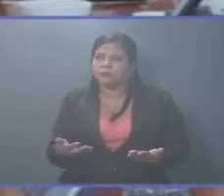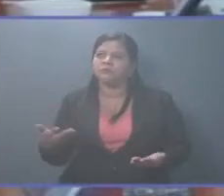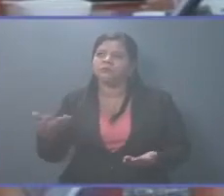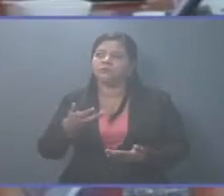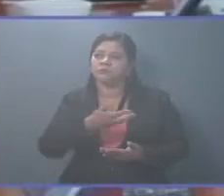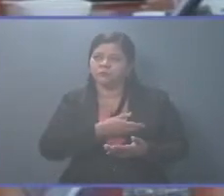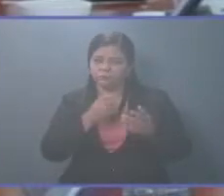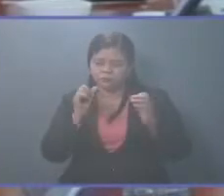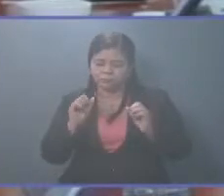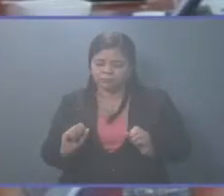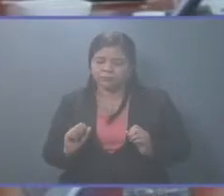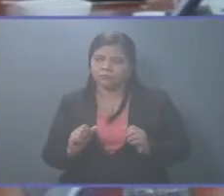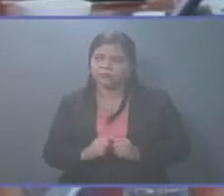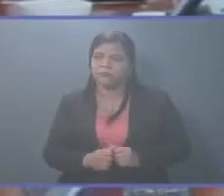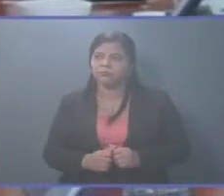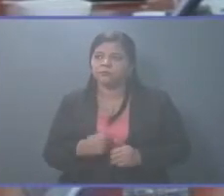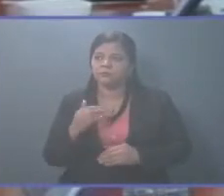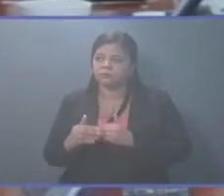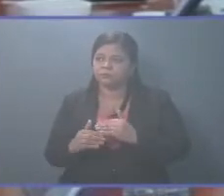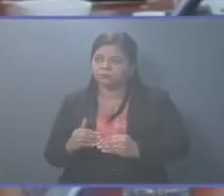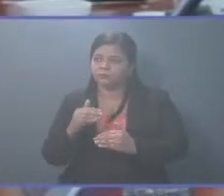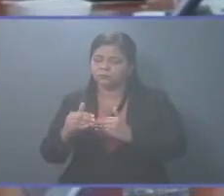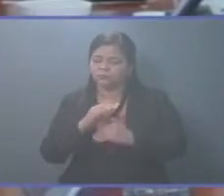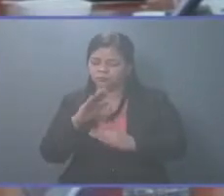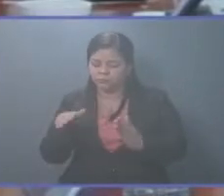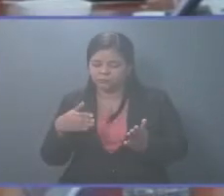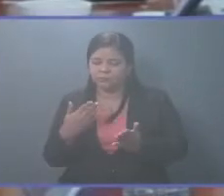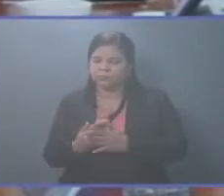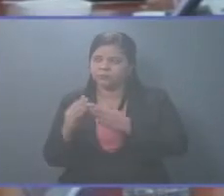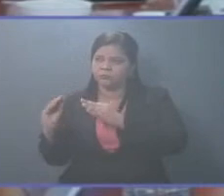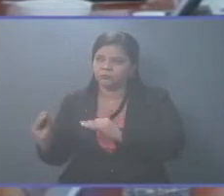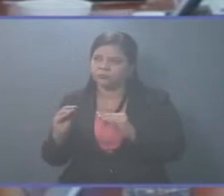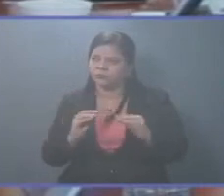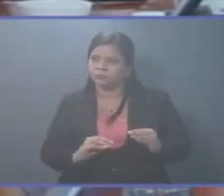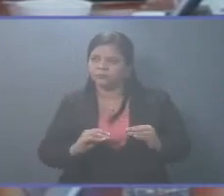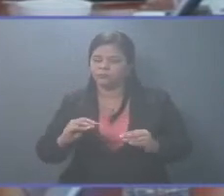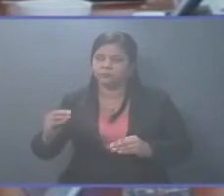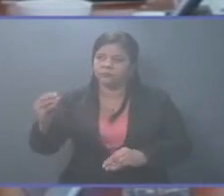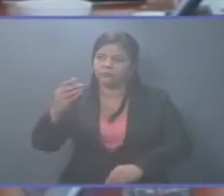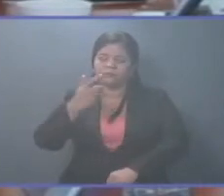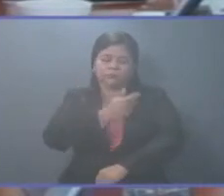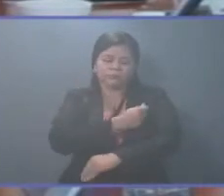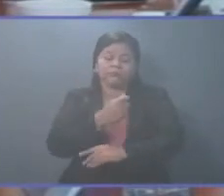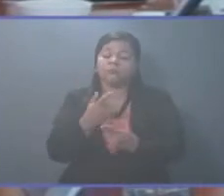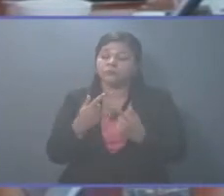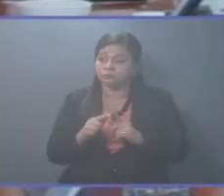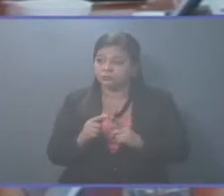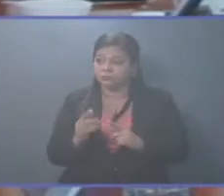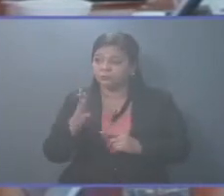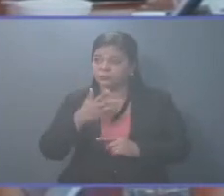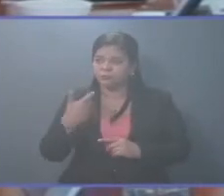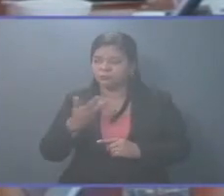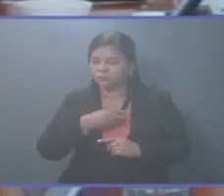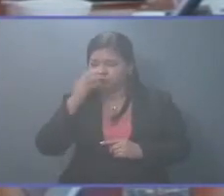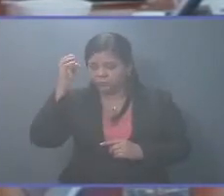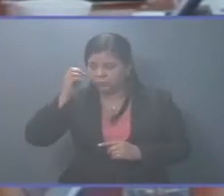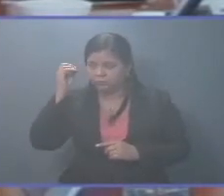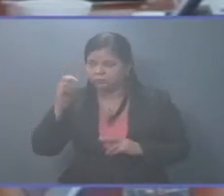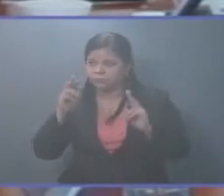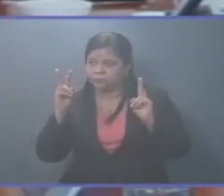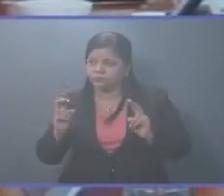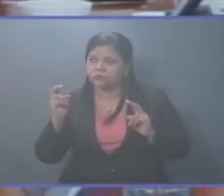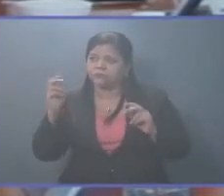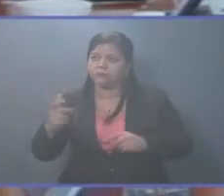cómo iba a ser el proceso, toda la implementación de la vacuna. Y cuál era nuestro punto de vista sobre la